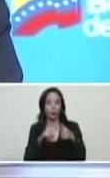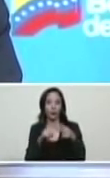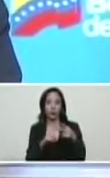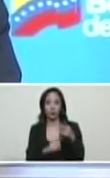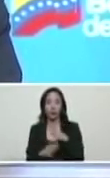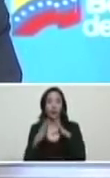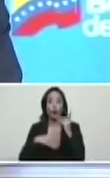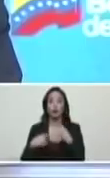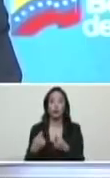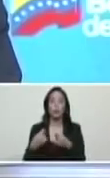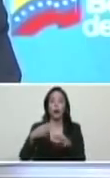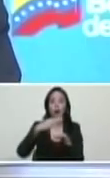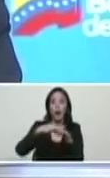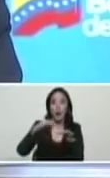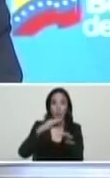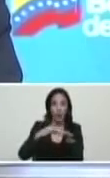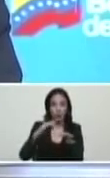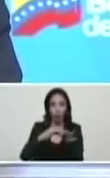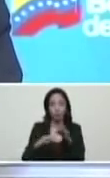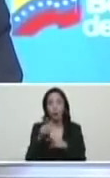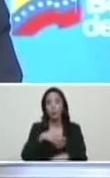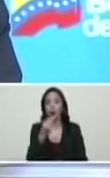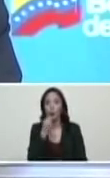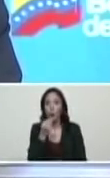etcétera, etcétera, la comida,